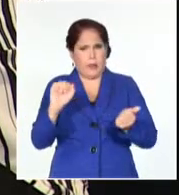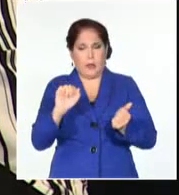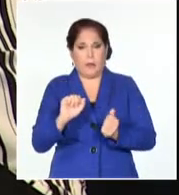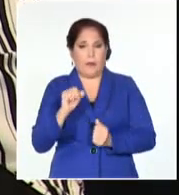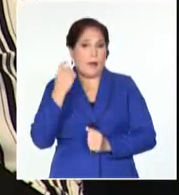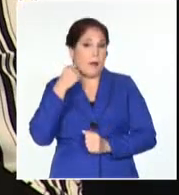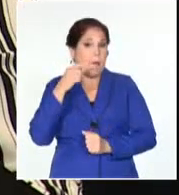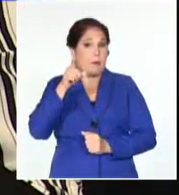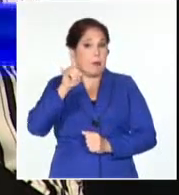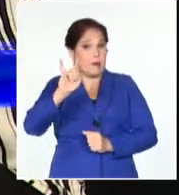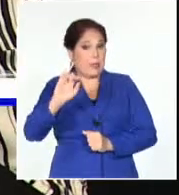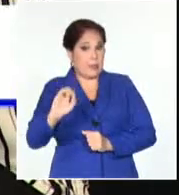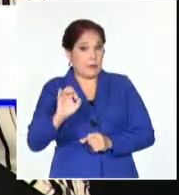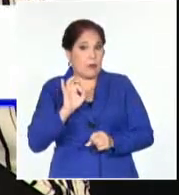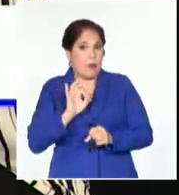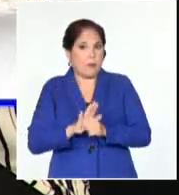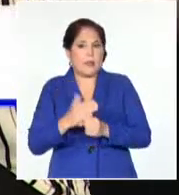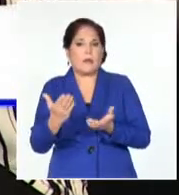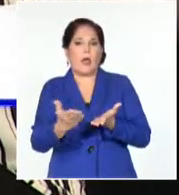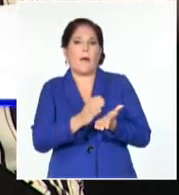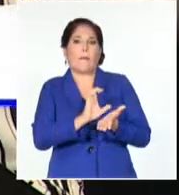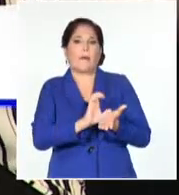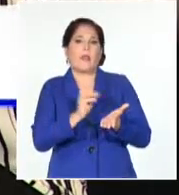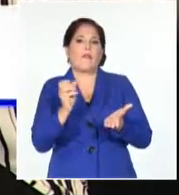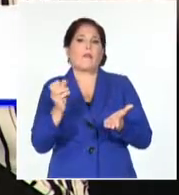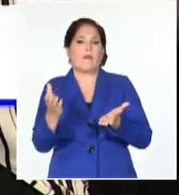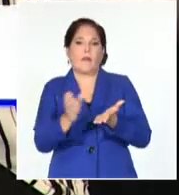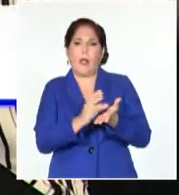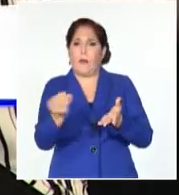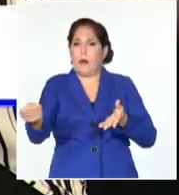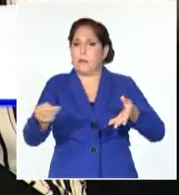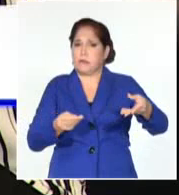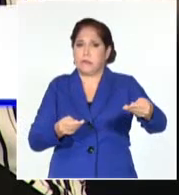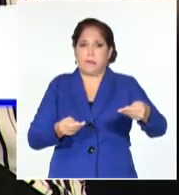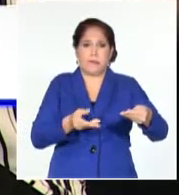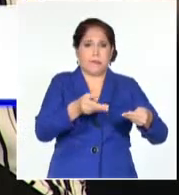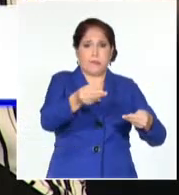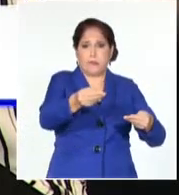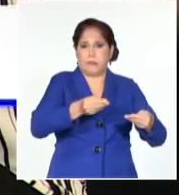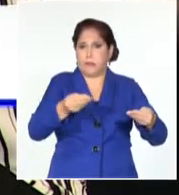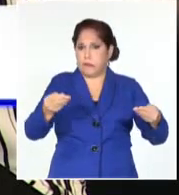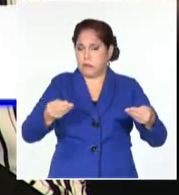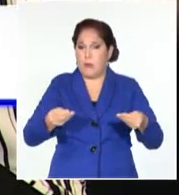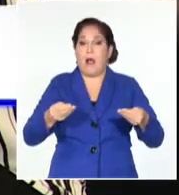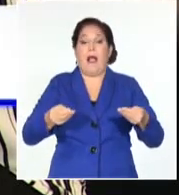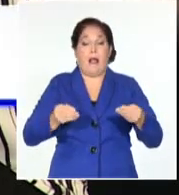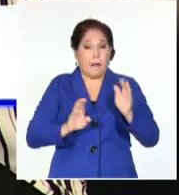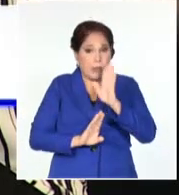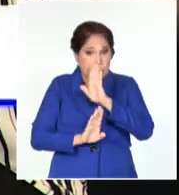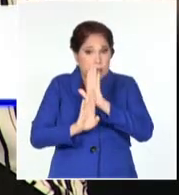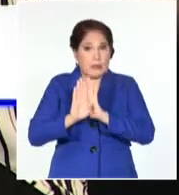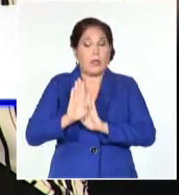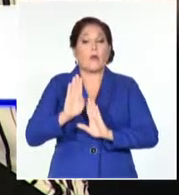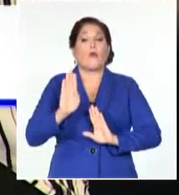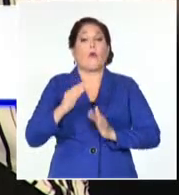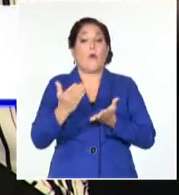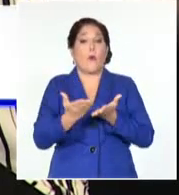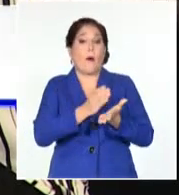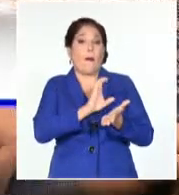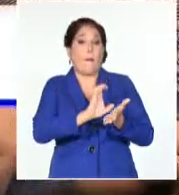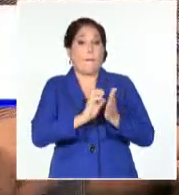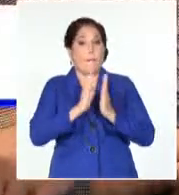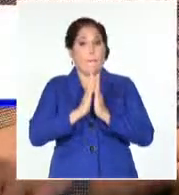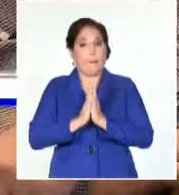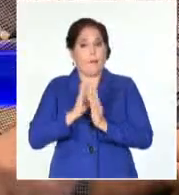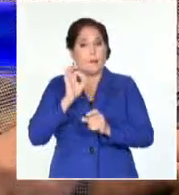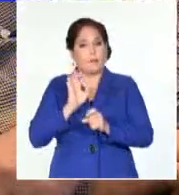60 comienzan a llegar Biblias a Cuba por diversas vías, por lo que afirmamos que el desarrollo y crecimiento de la obra bíblica comenzó